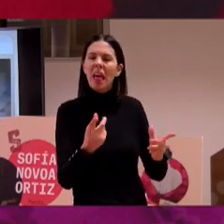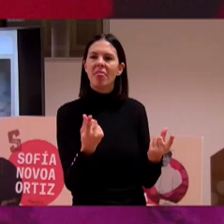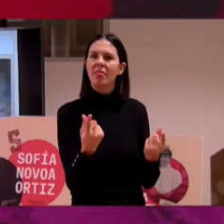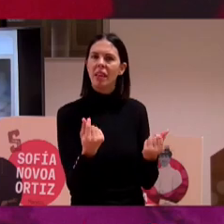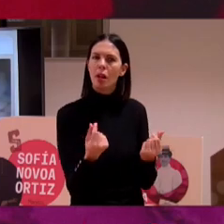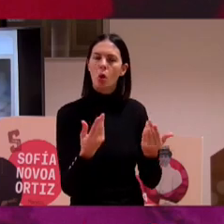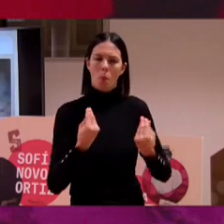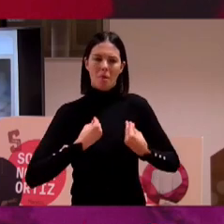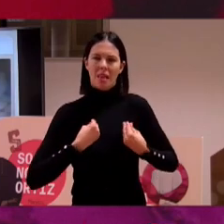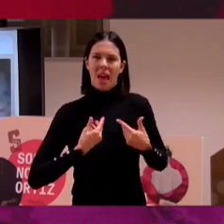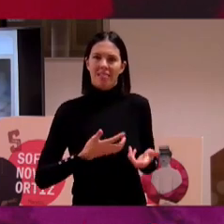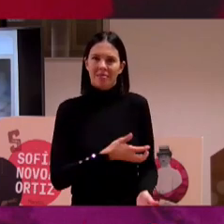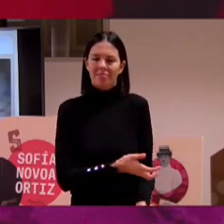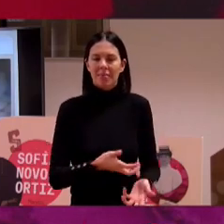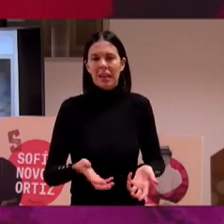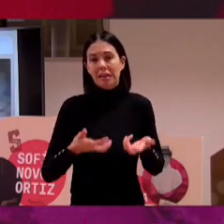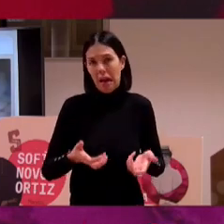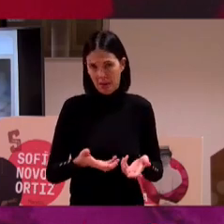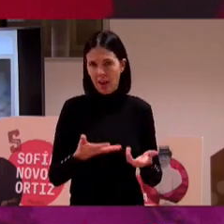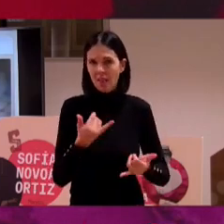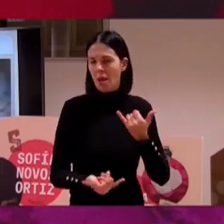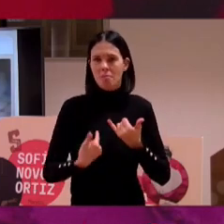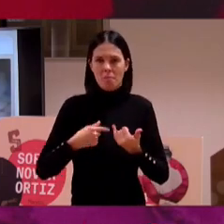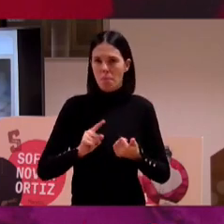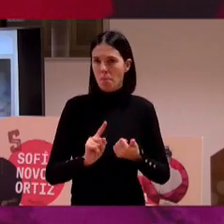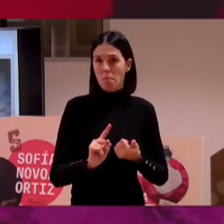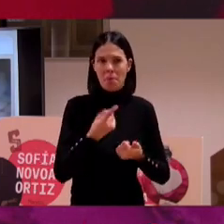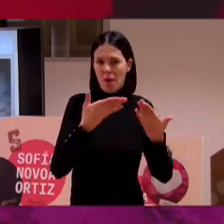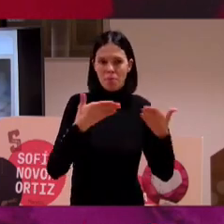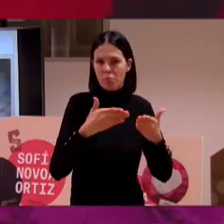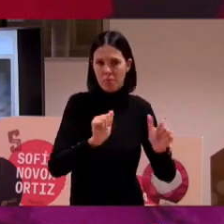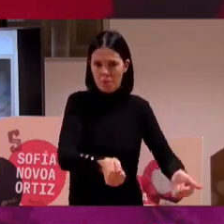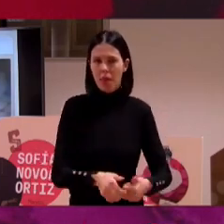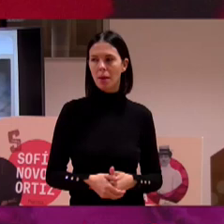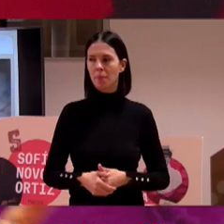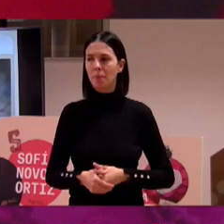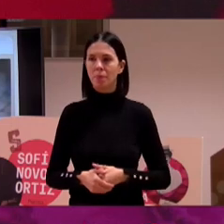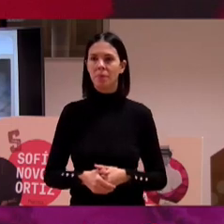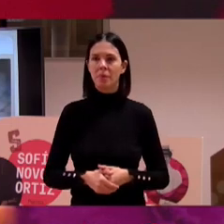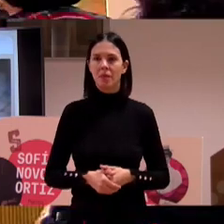maneira decorosa. Foron realmente as primeiras que comenzaron.